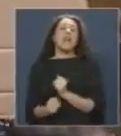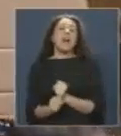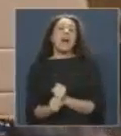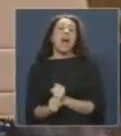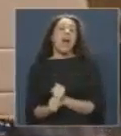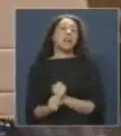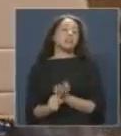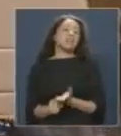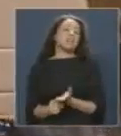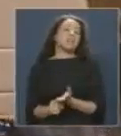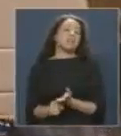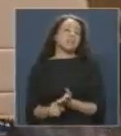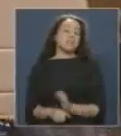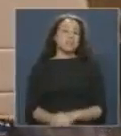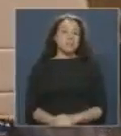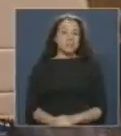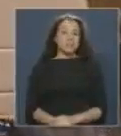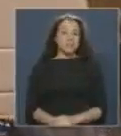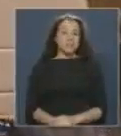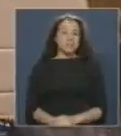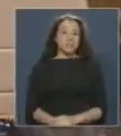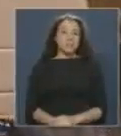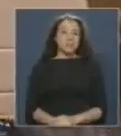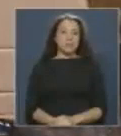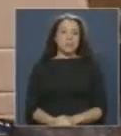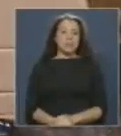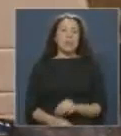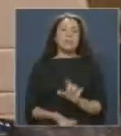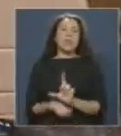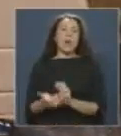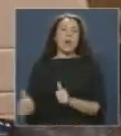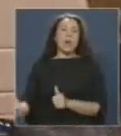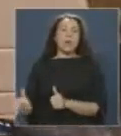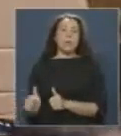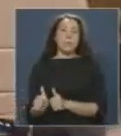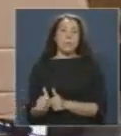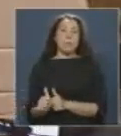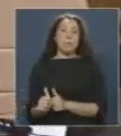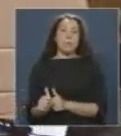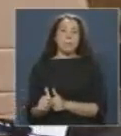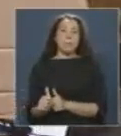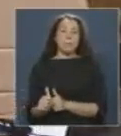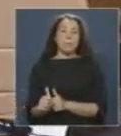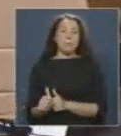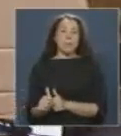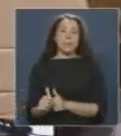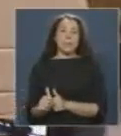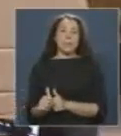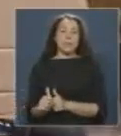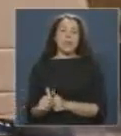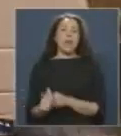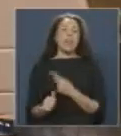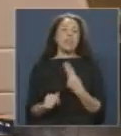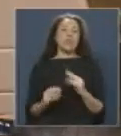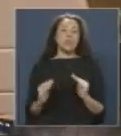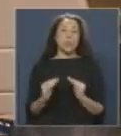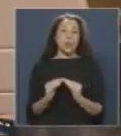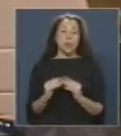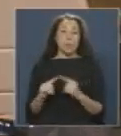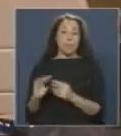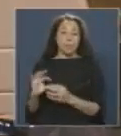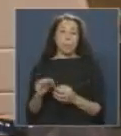profesión o un empleo y sea el lugar más cercano a su residencia. Por